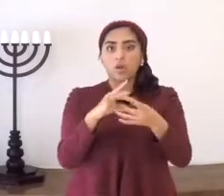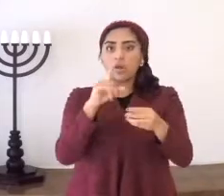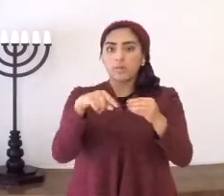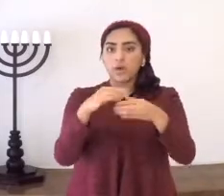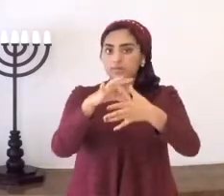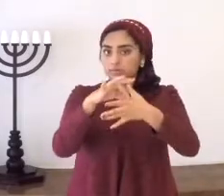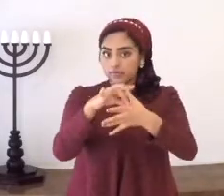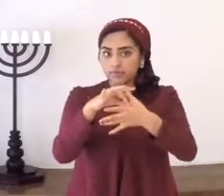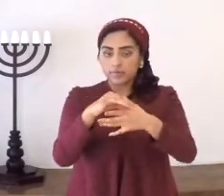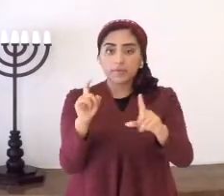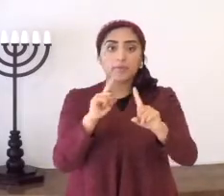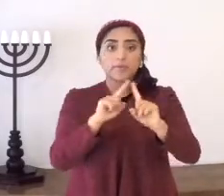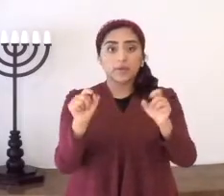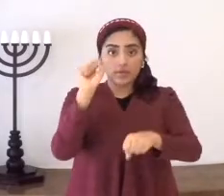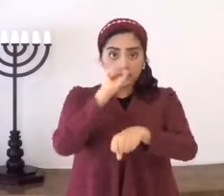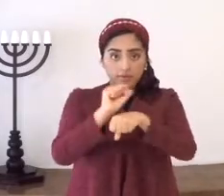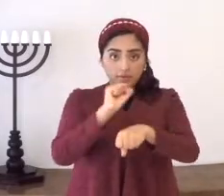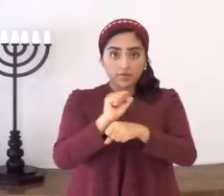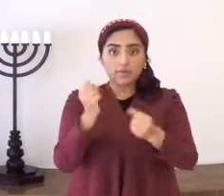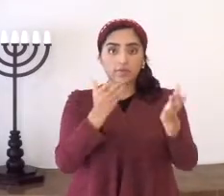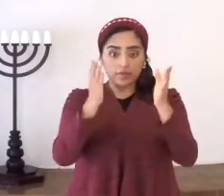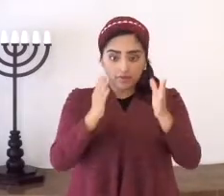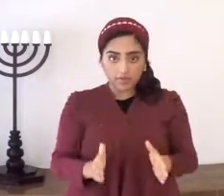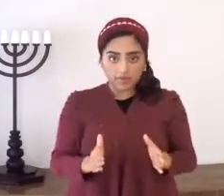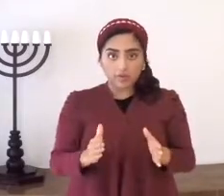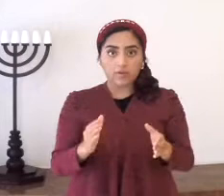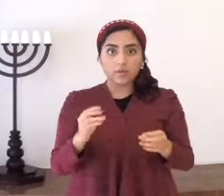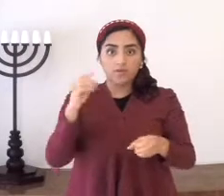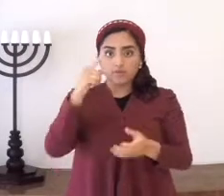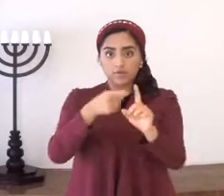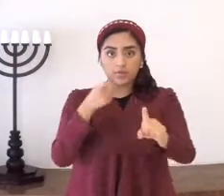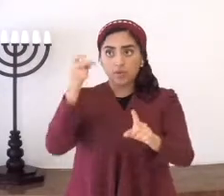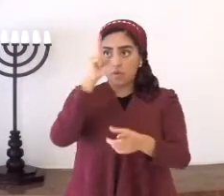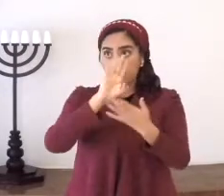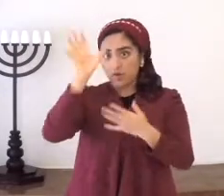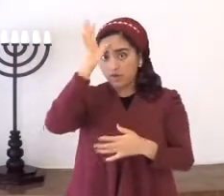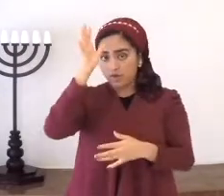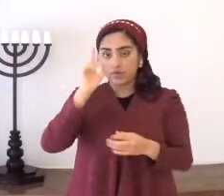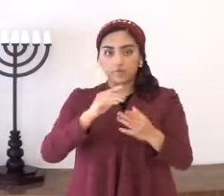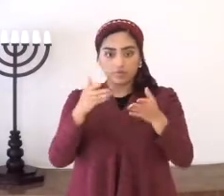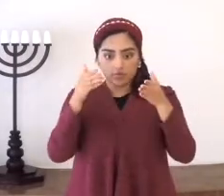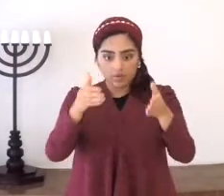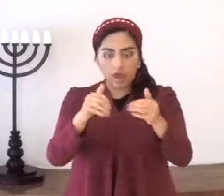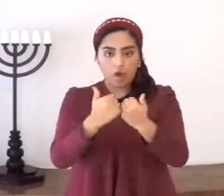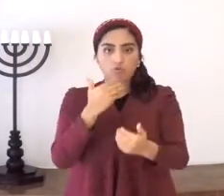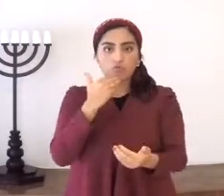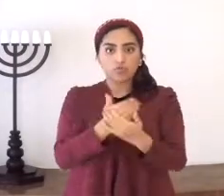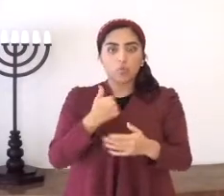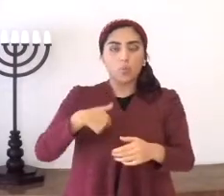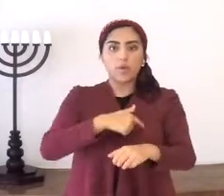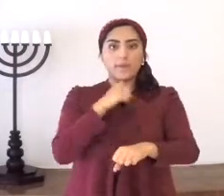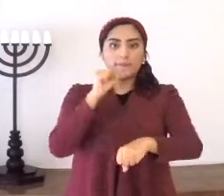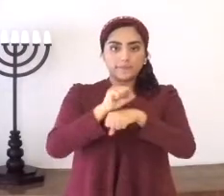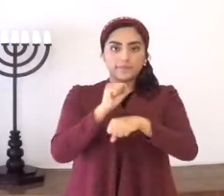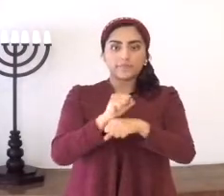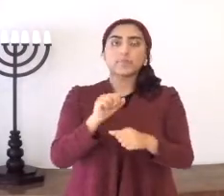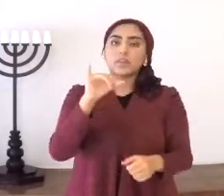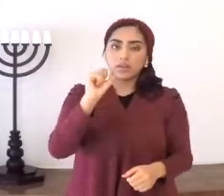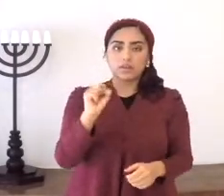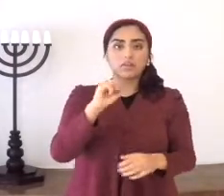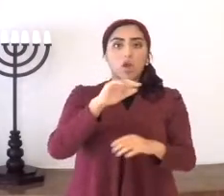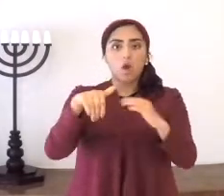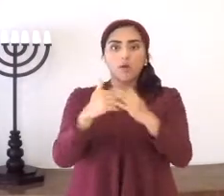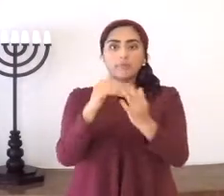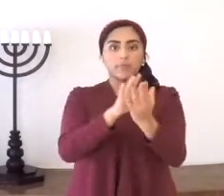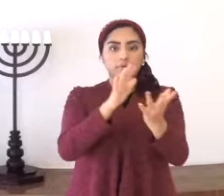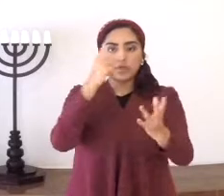médico nada más es la carne, lo físico. Pero trabajar como siervo del Eterno va a depender que también se haga el trabajo.